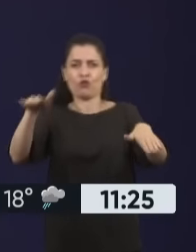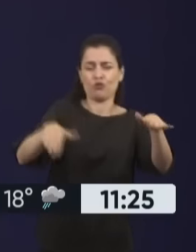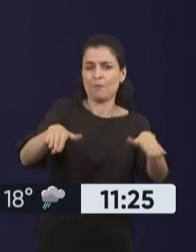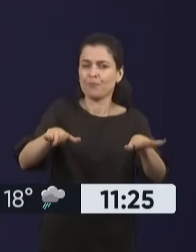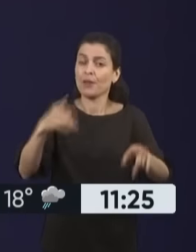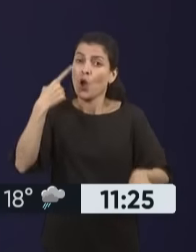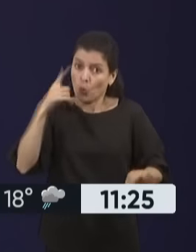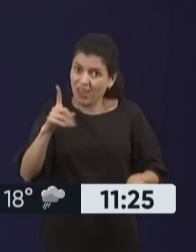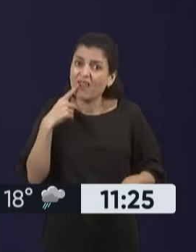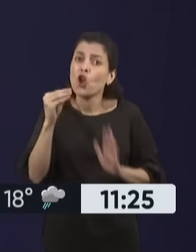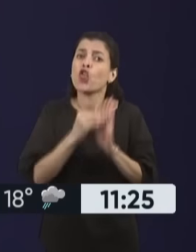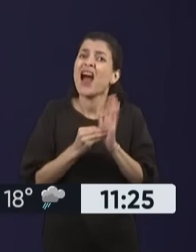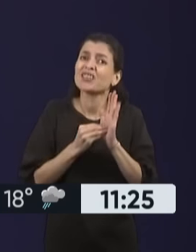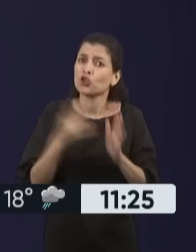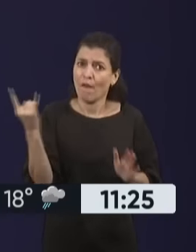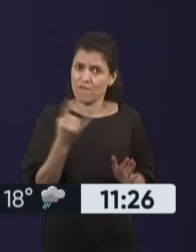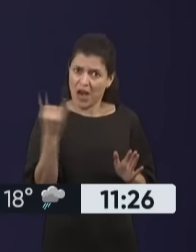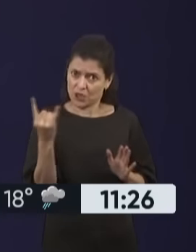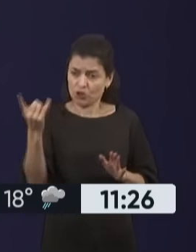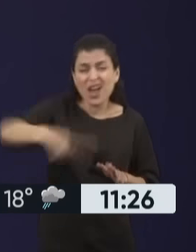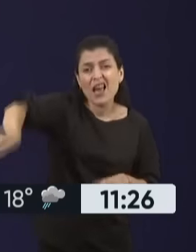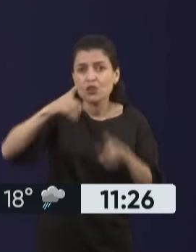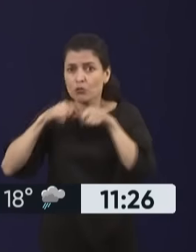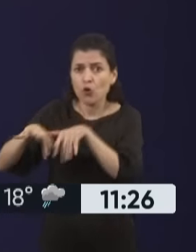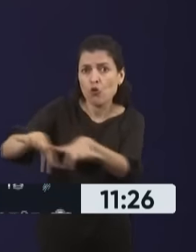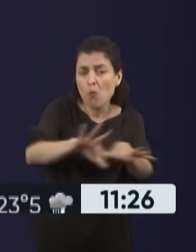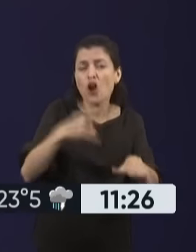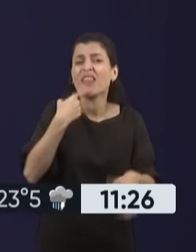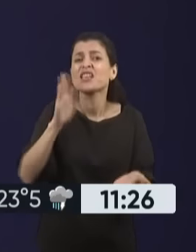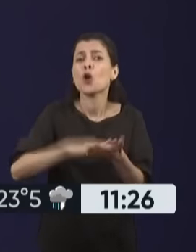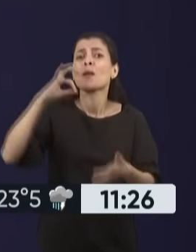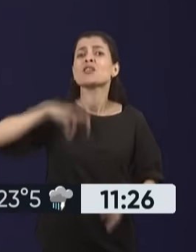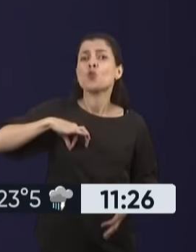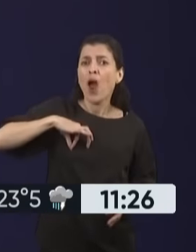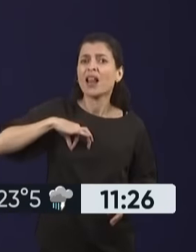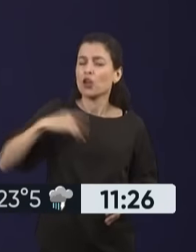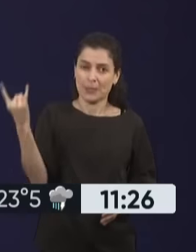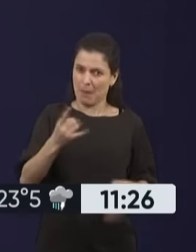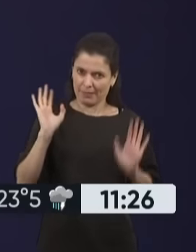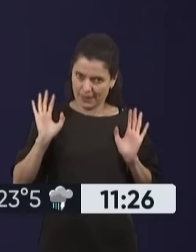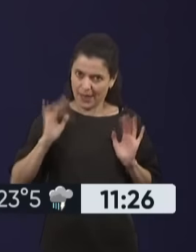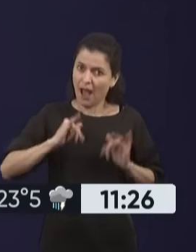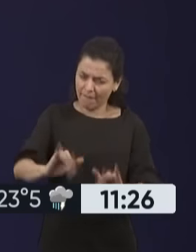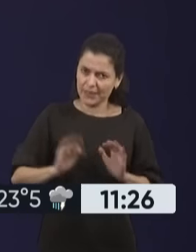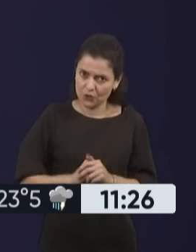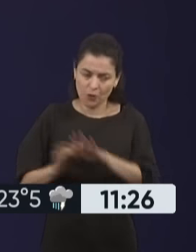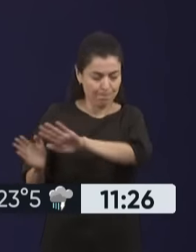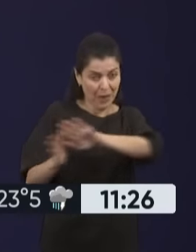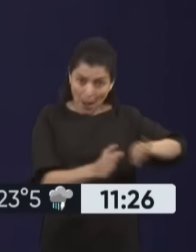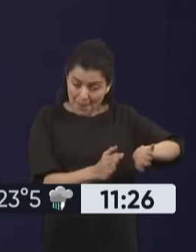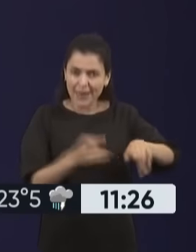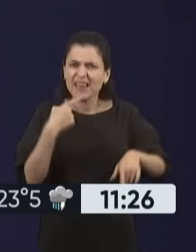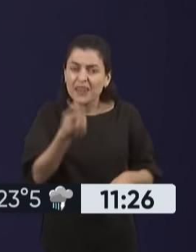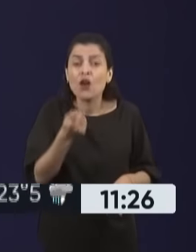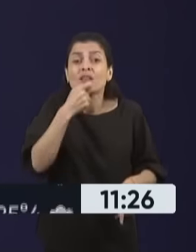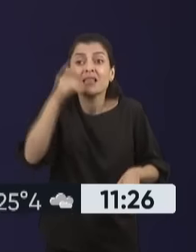mío yo no gano lo que lo que el señor en cuestión dijo que yo ganaba pero al margen de eso eh Así